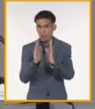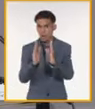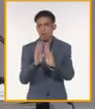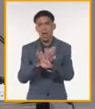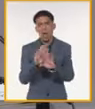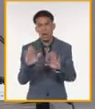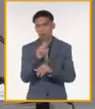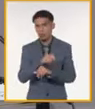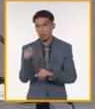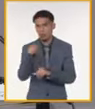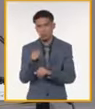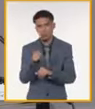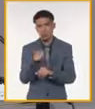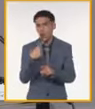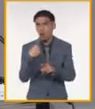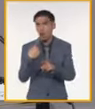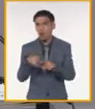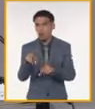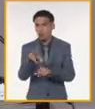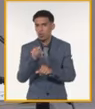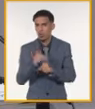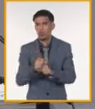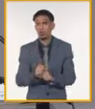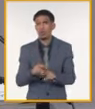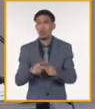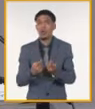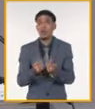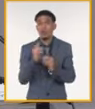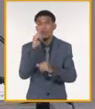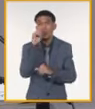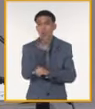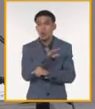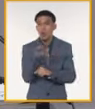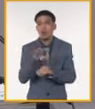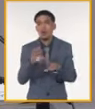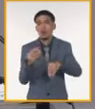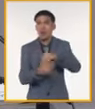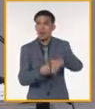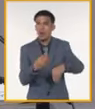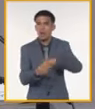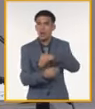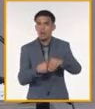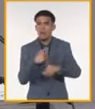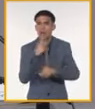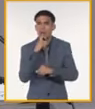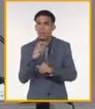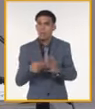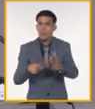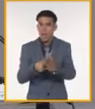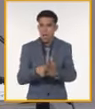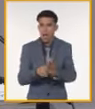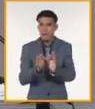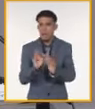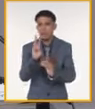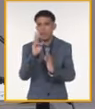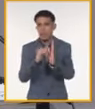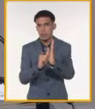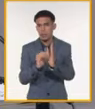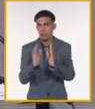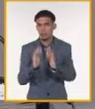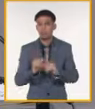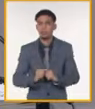suspende las nuevas autorizaciones ya no surgen con este beneficio de del no pago de los impuestos por TR meses